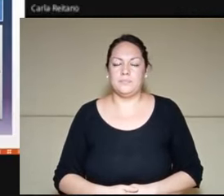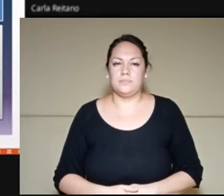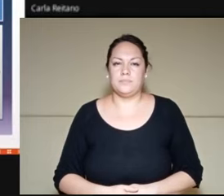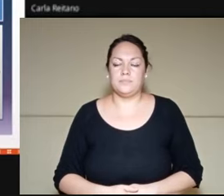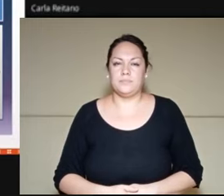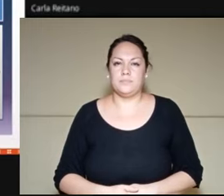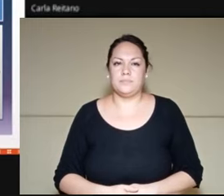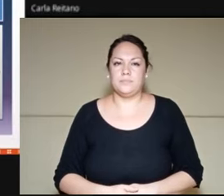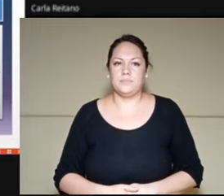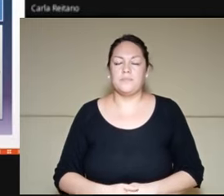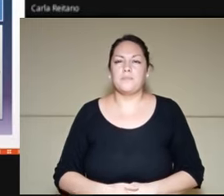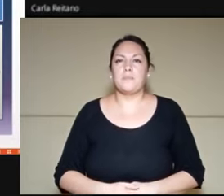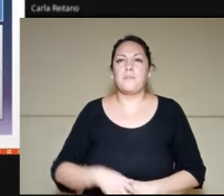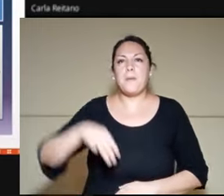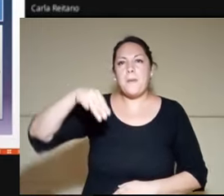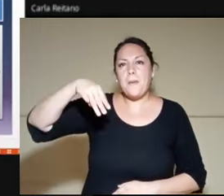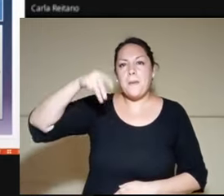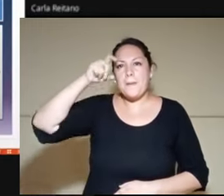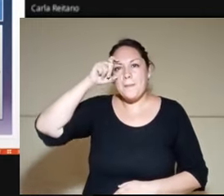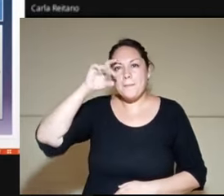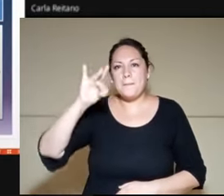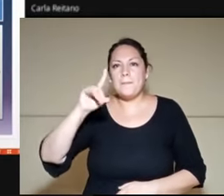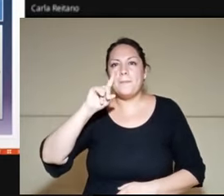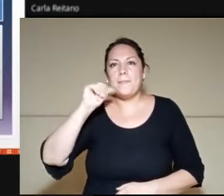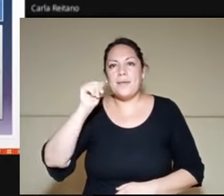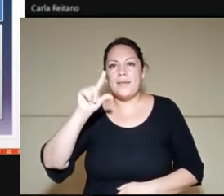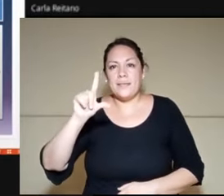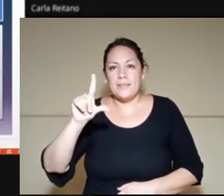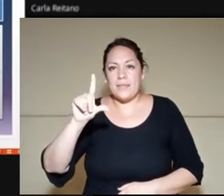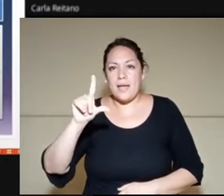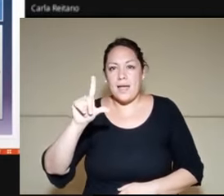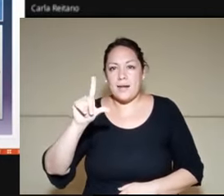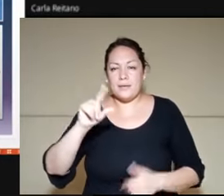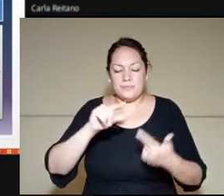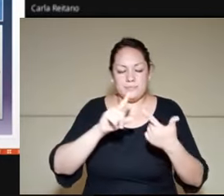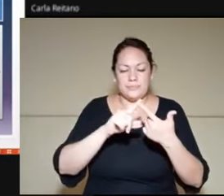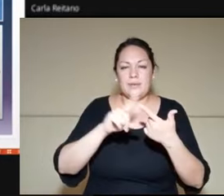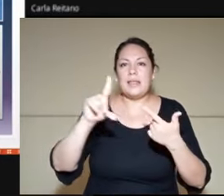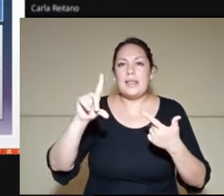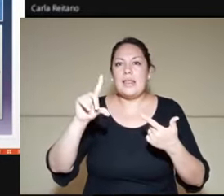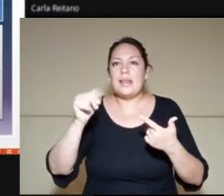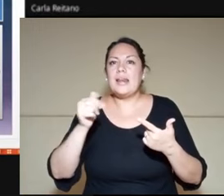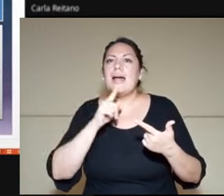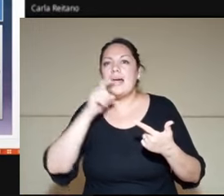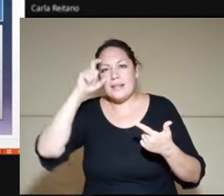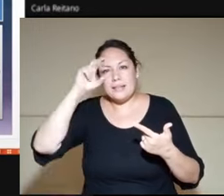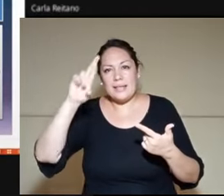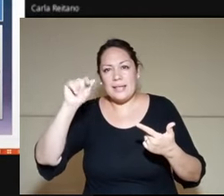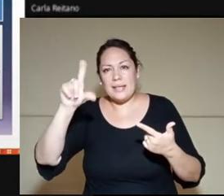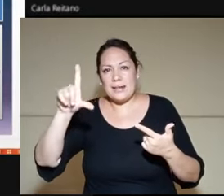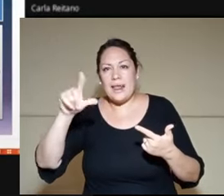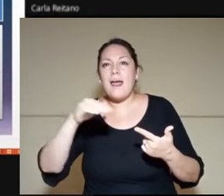En relación a lo medial y lateral, estamos hablando siempre de un eje vertical,